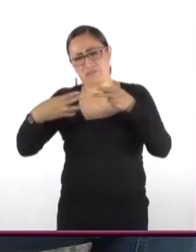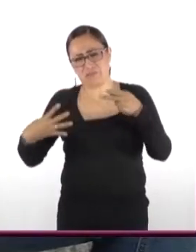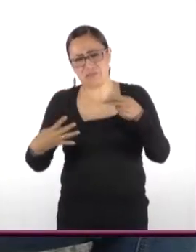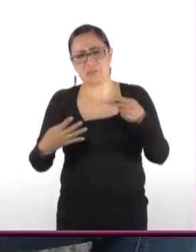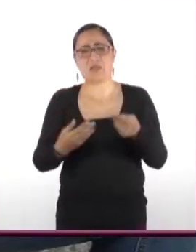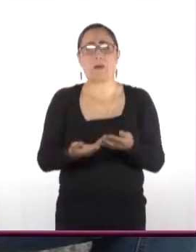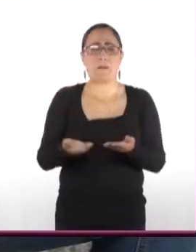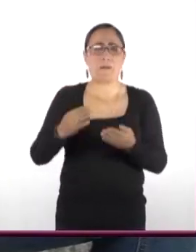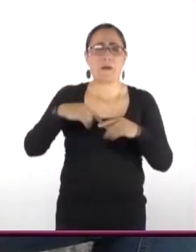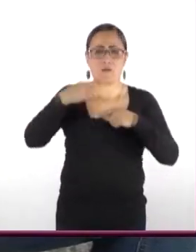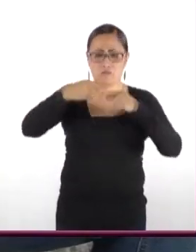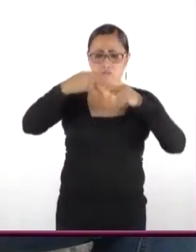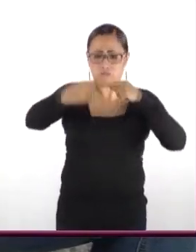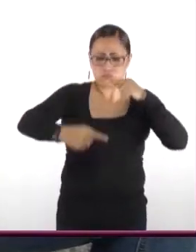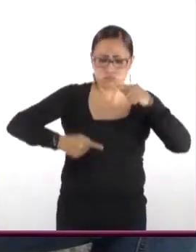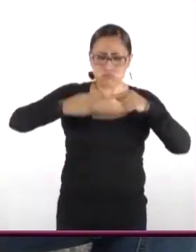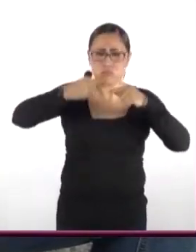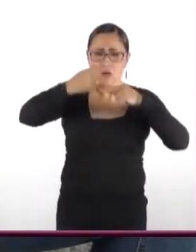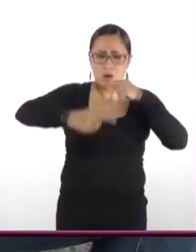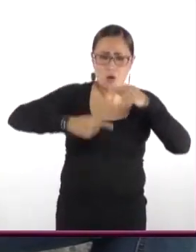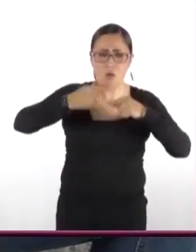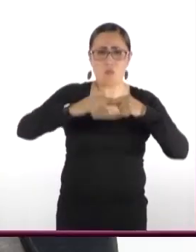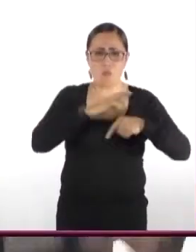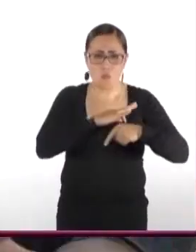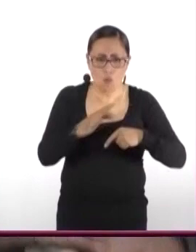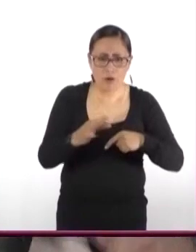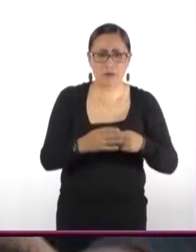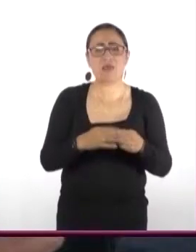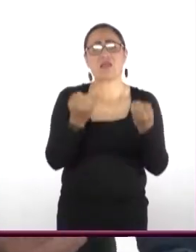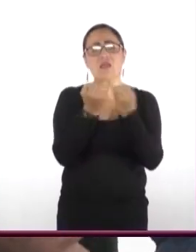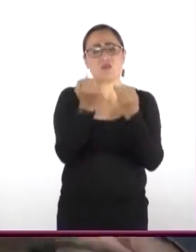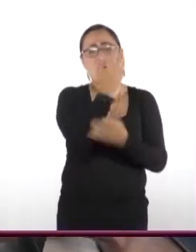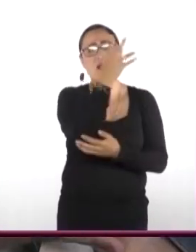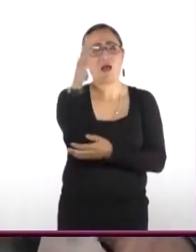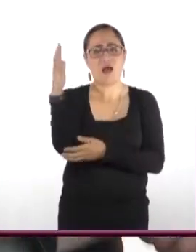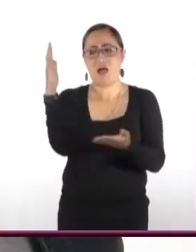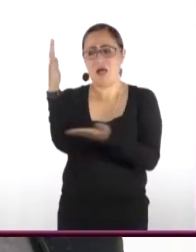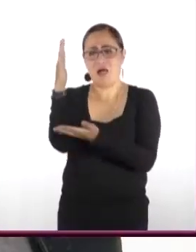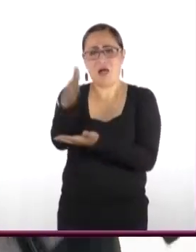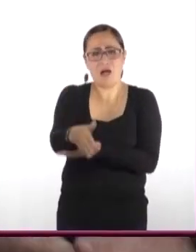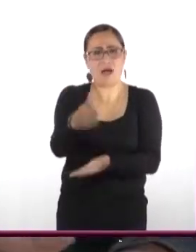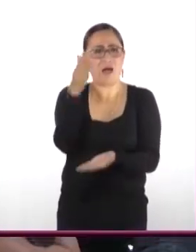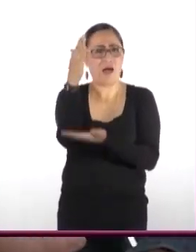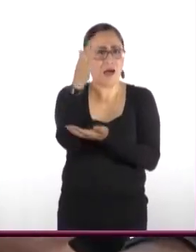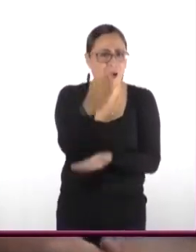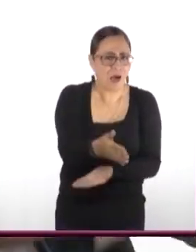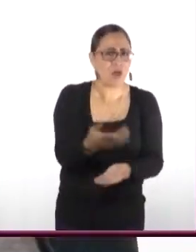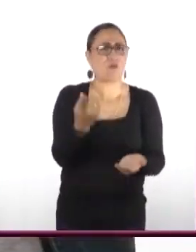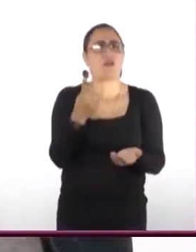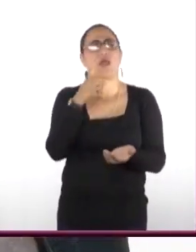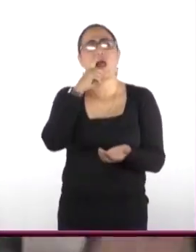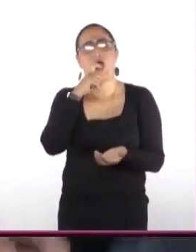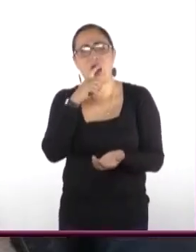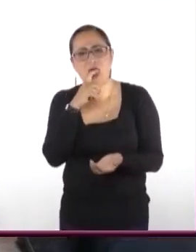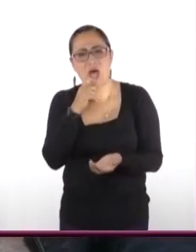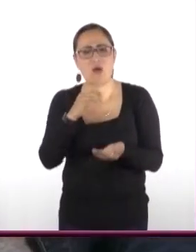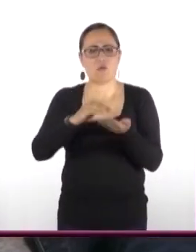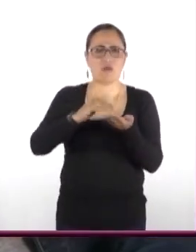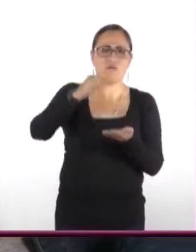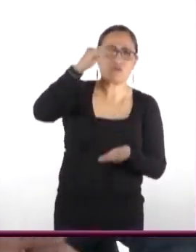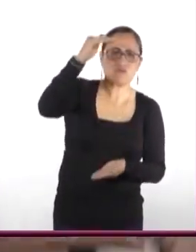¿es posible hacer un pliego de papel de este tamaño? ¿Cuántos árboles se necesitan? ¿Cuánta agua? ¿Qué tamaño